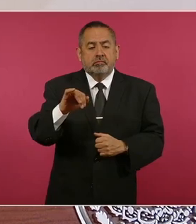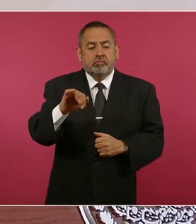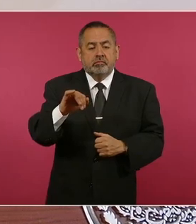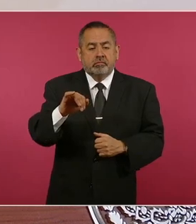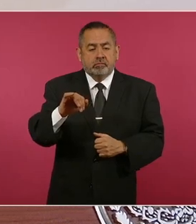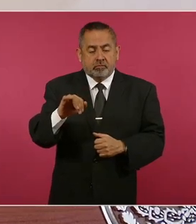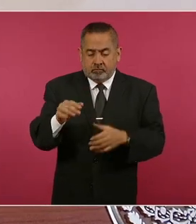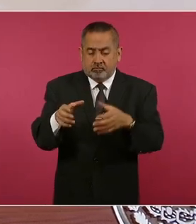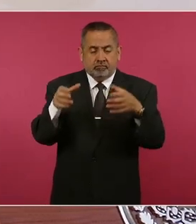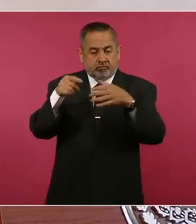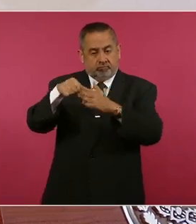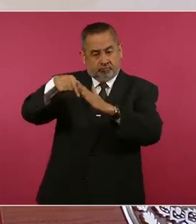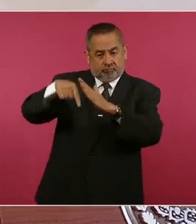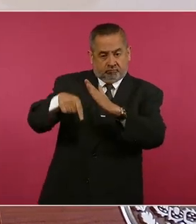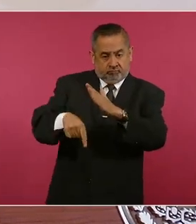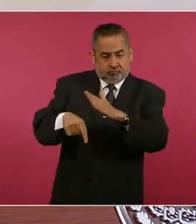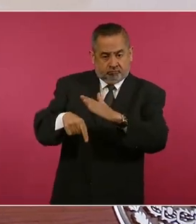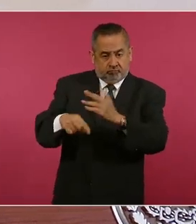desprendió